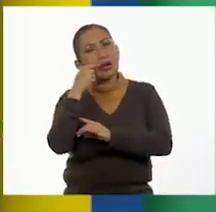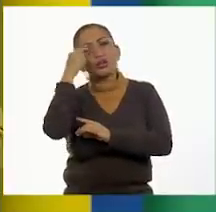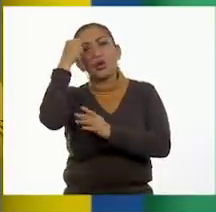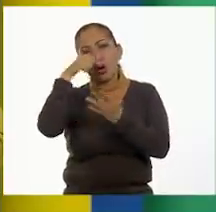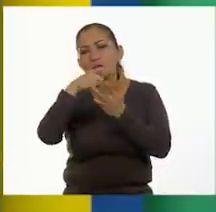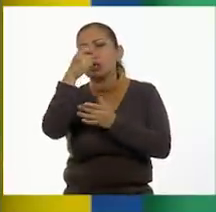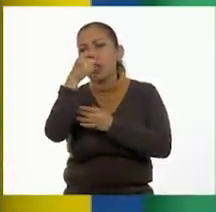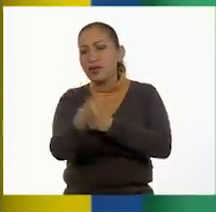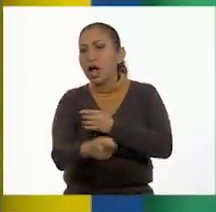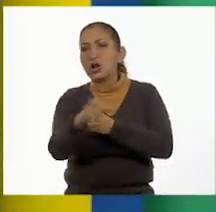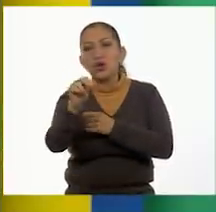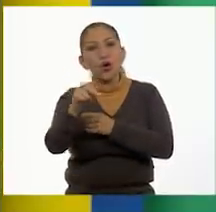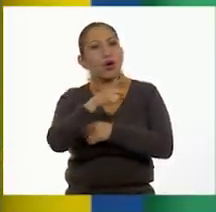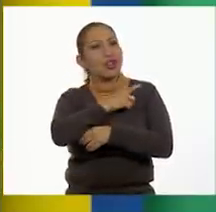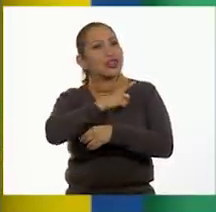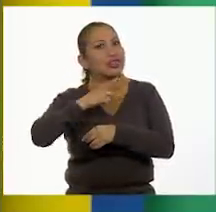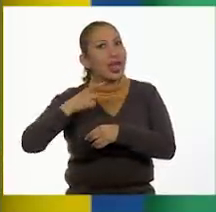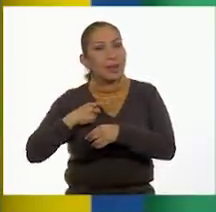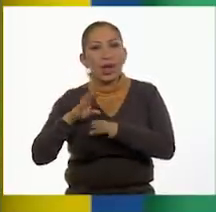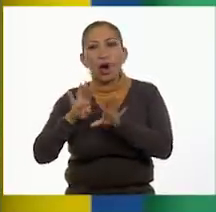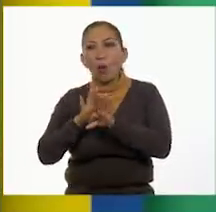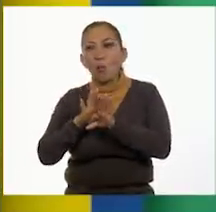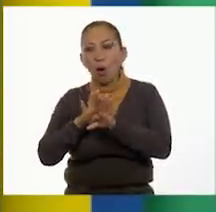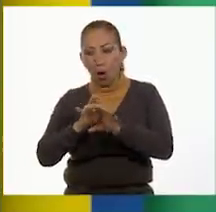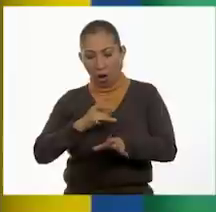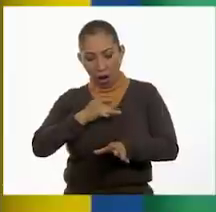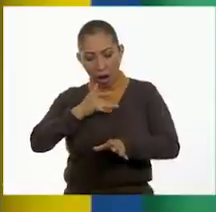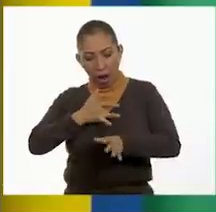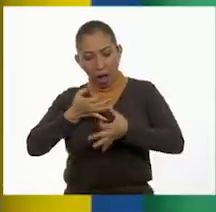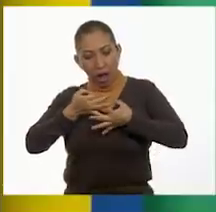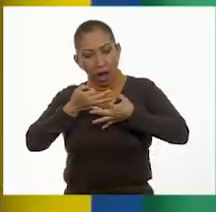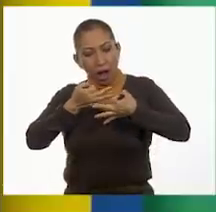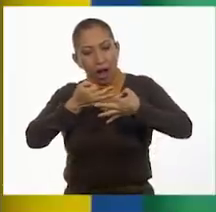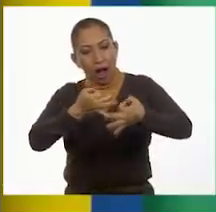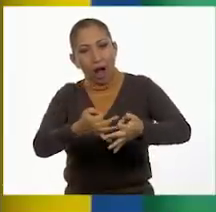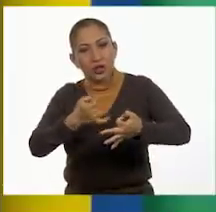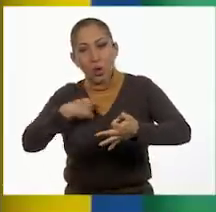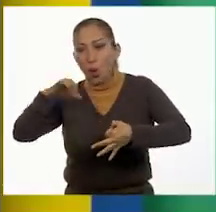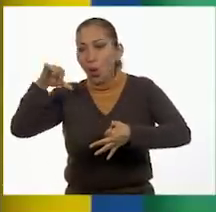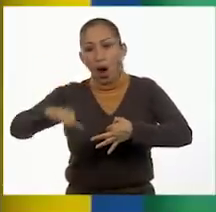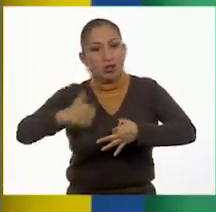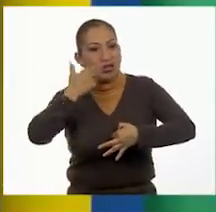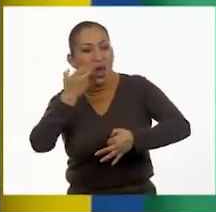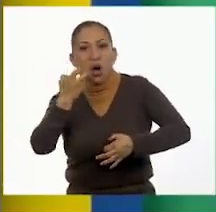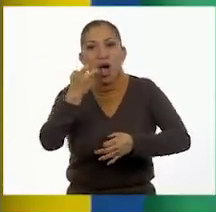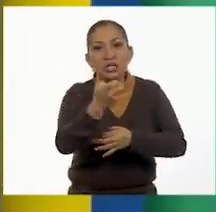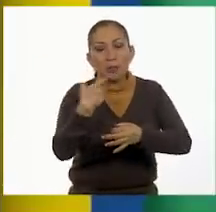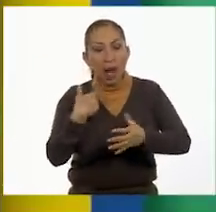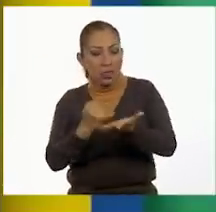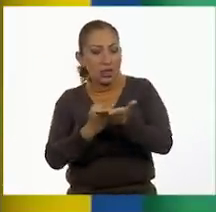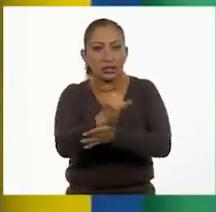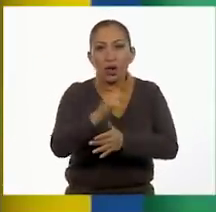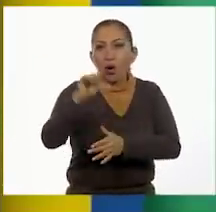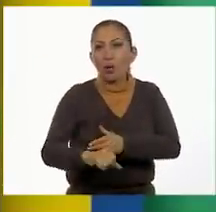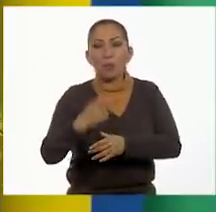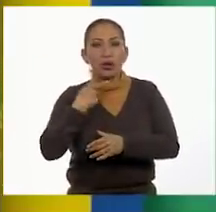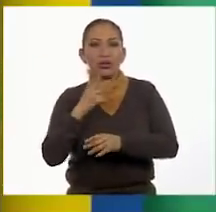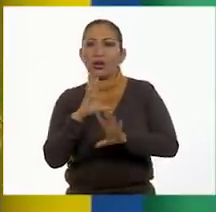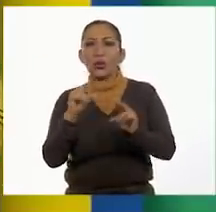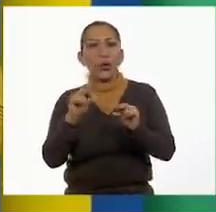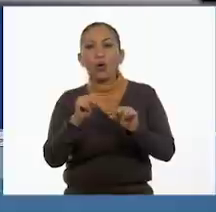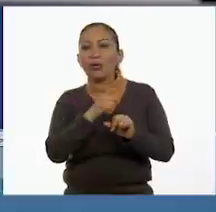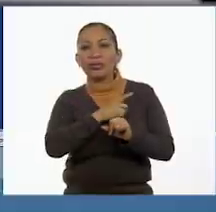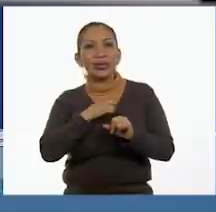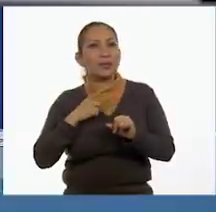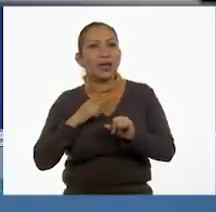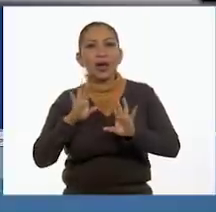que significa que no se debían dejar llevar por algún sentimiento momentáneo para tomar decisiones políticas. O sea, que